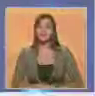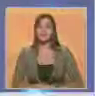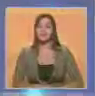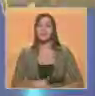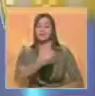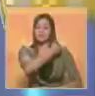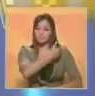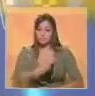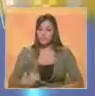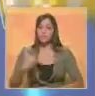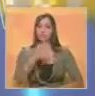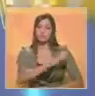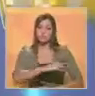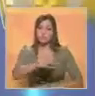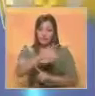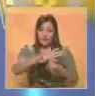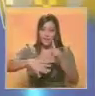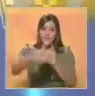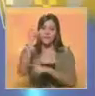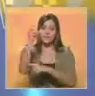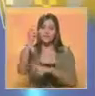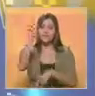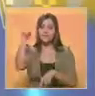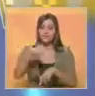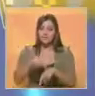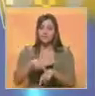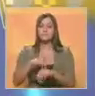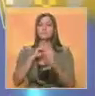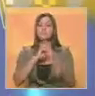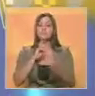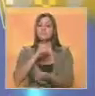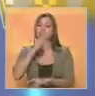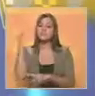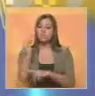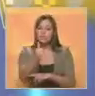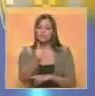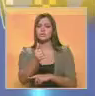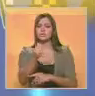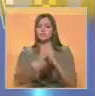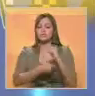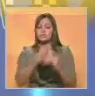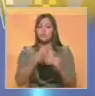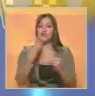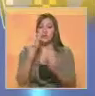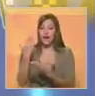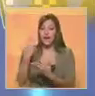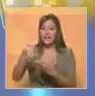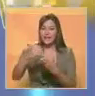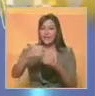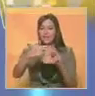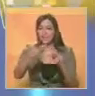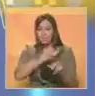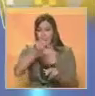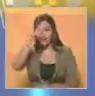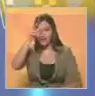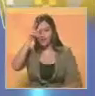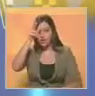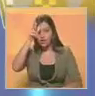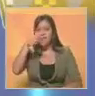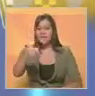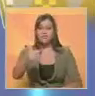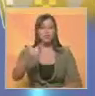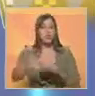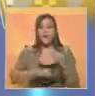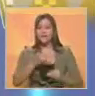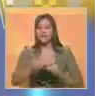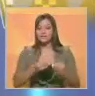amigo el presidente de la comisión de ambiente de la asamblea nacional iran gaviria denunció que el dragado del puerto de esa salida ha estado falcón no se ha llevado